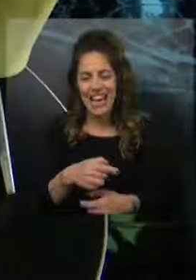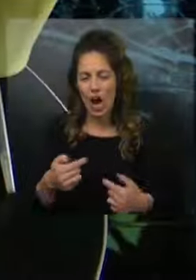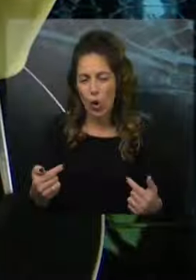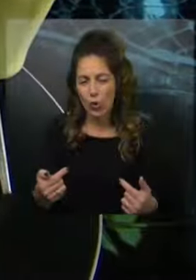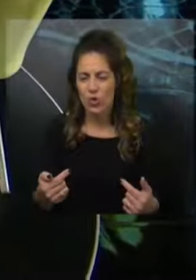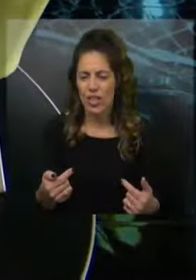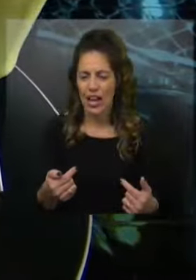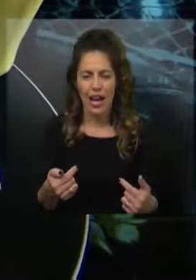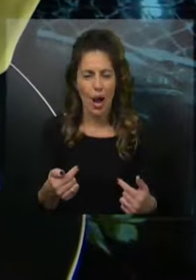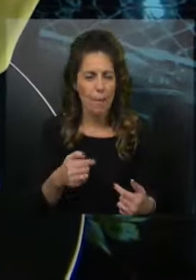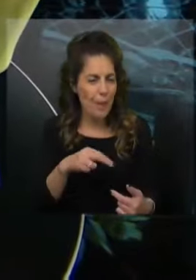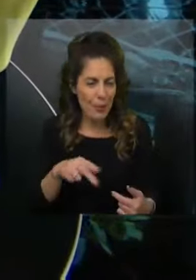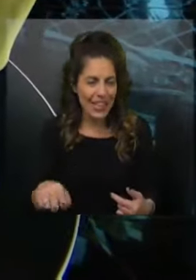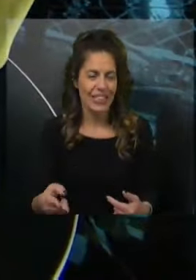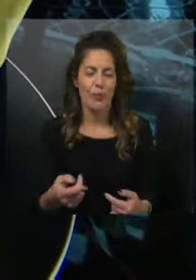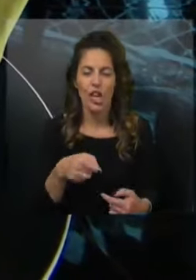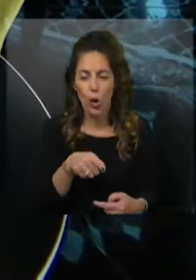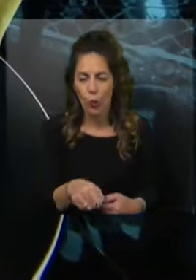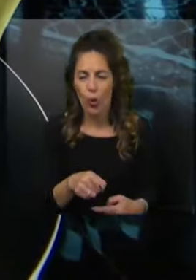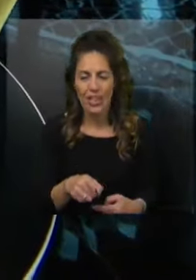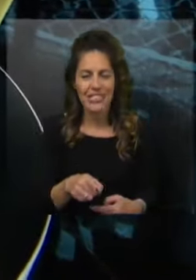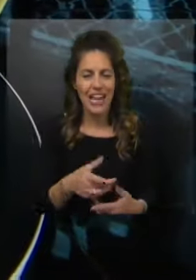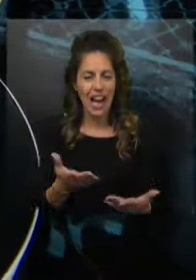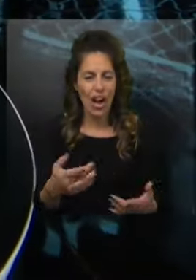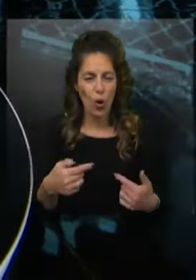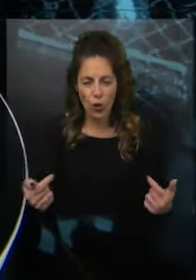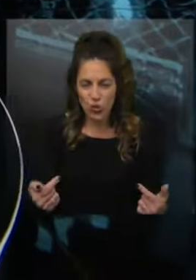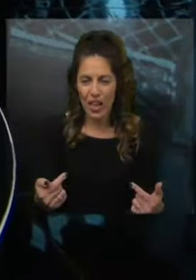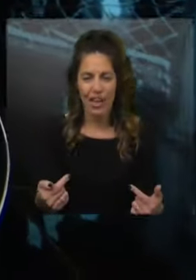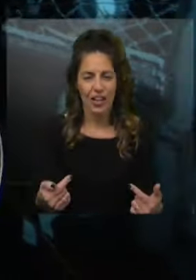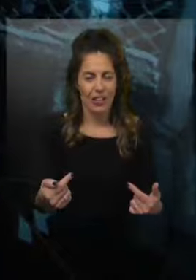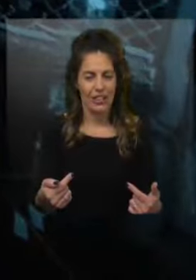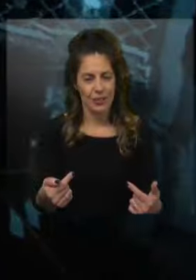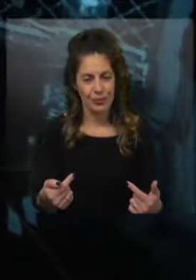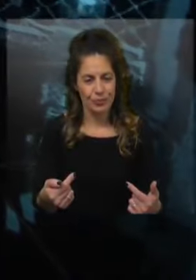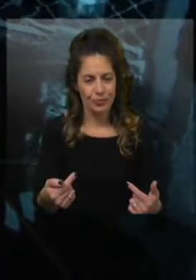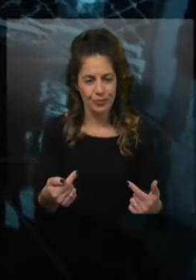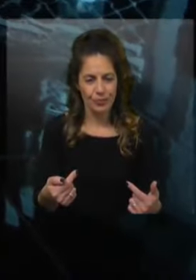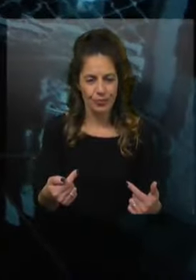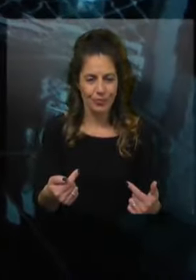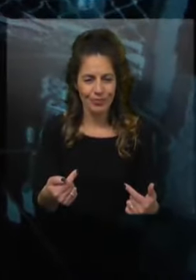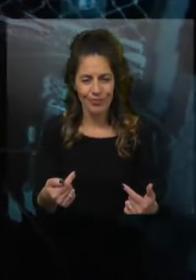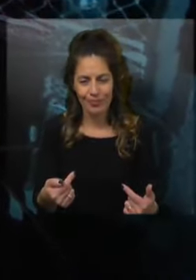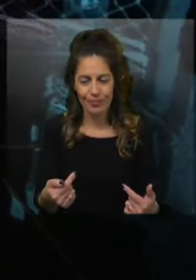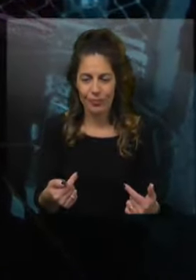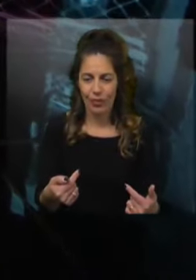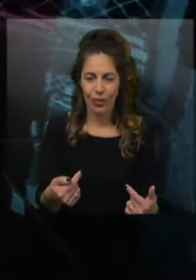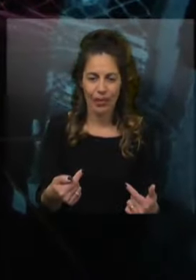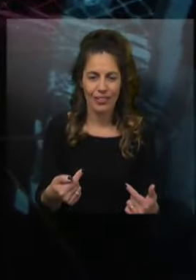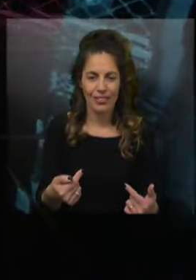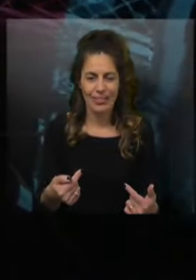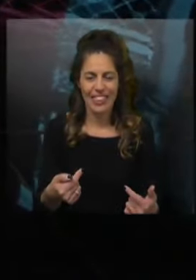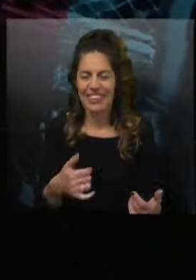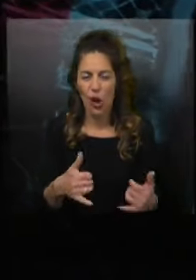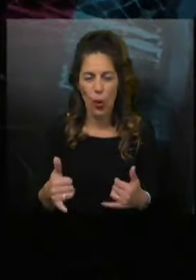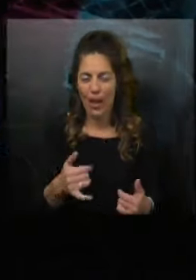esa permanentemente como ese ese latiguillo no de este de de esta cosa este